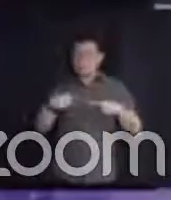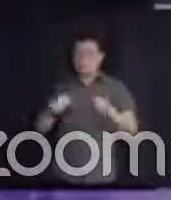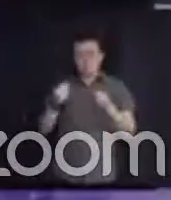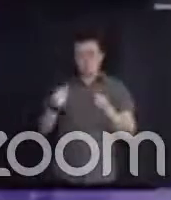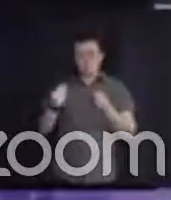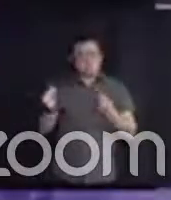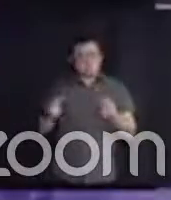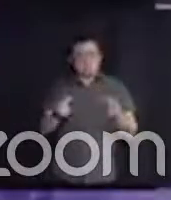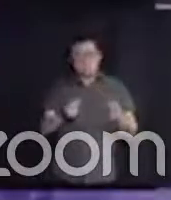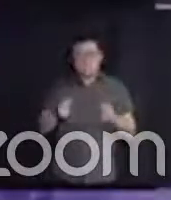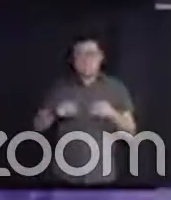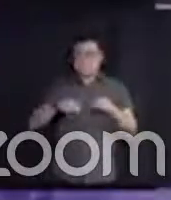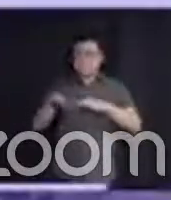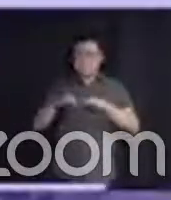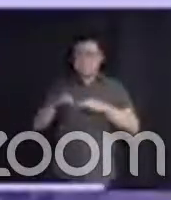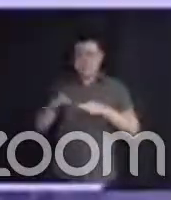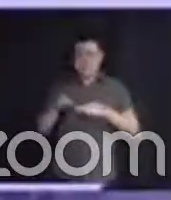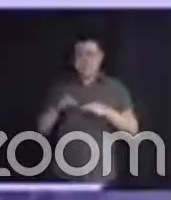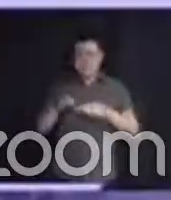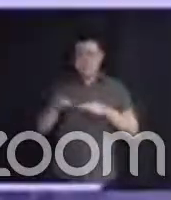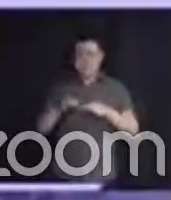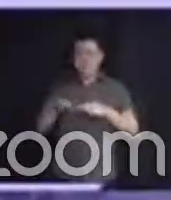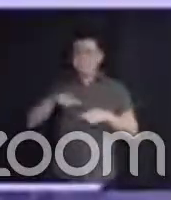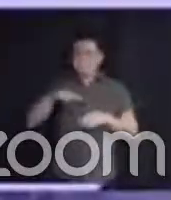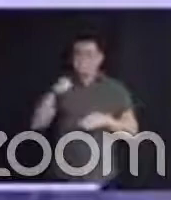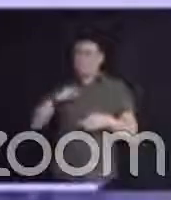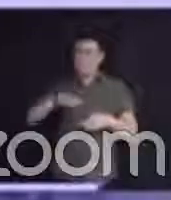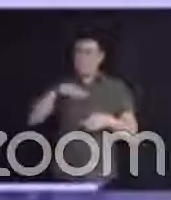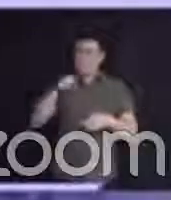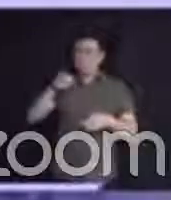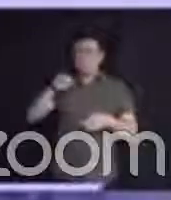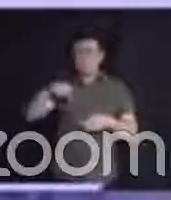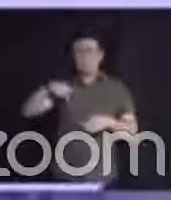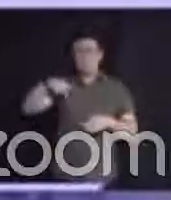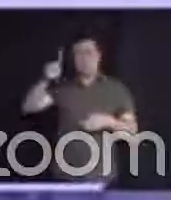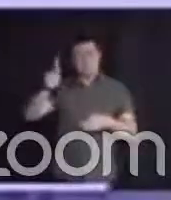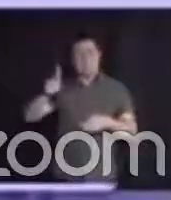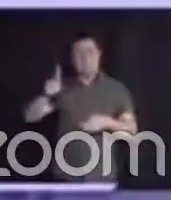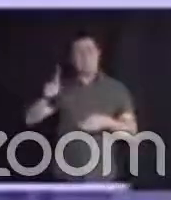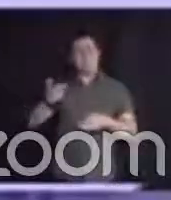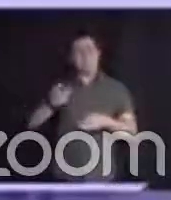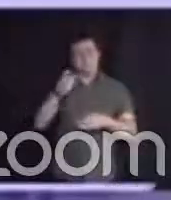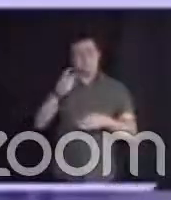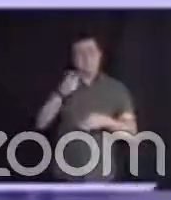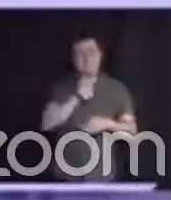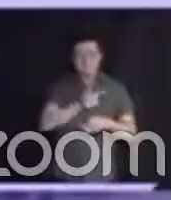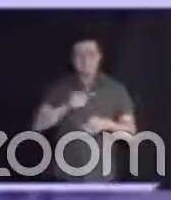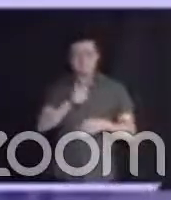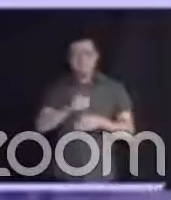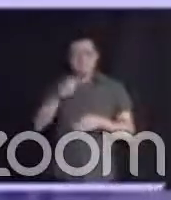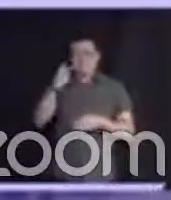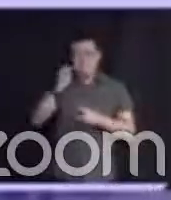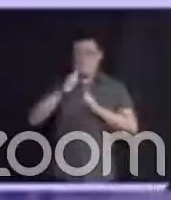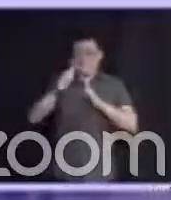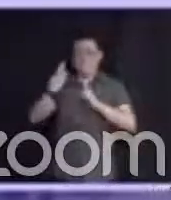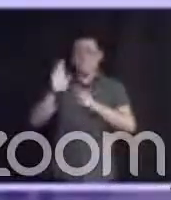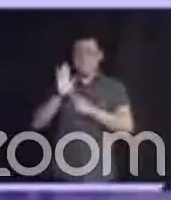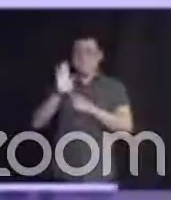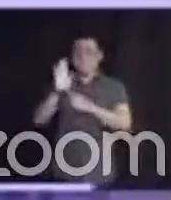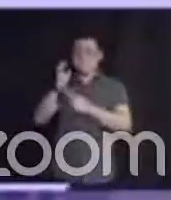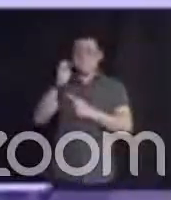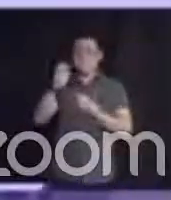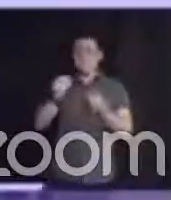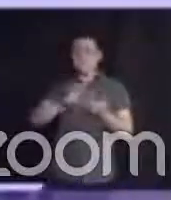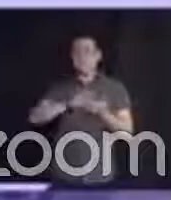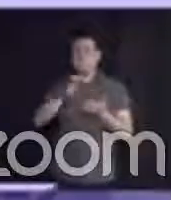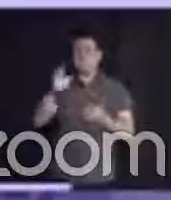bien trabajadora. Que nos ha costado, sí, pero vale la pena. Y aquí está el resultado. Muchas gracias y los